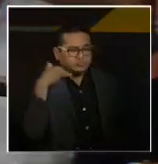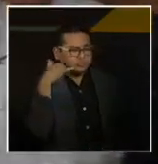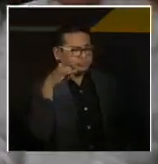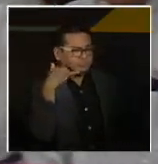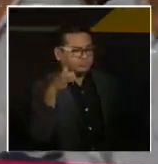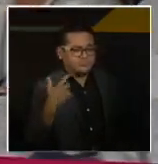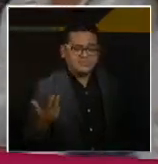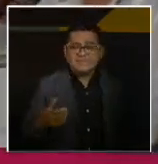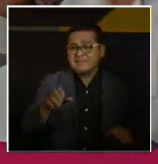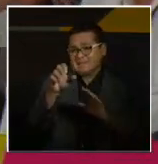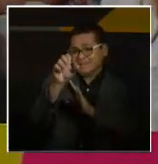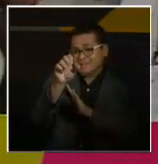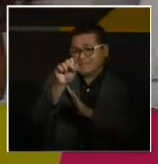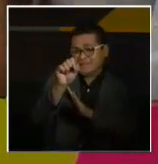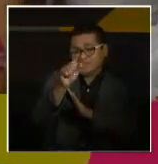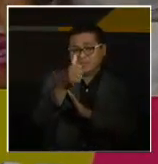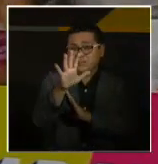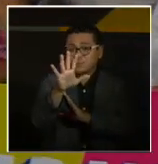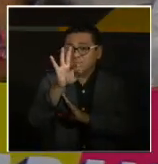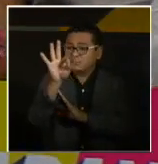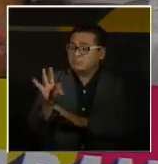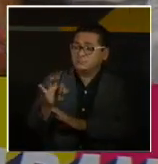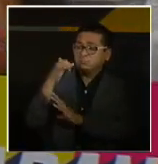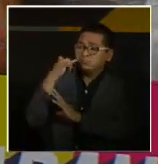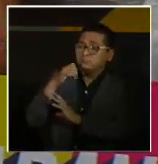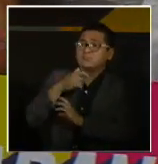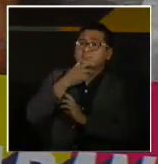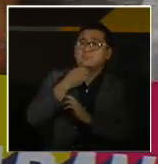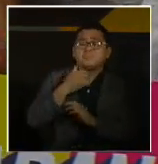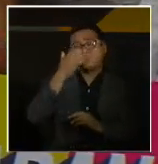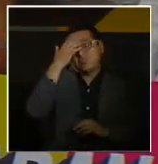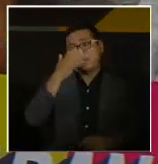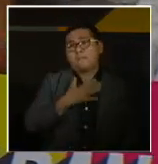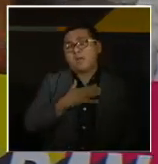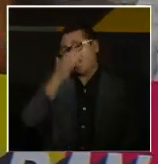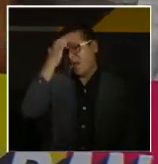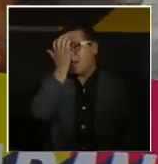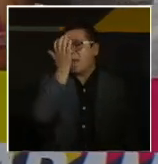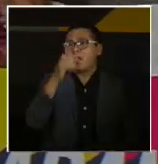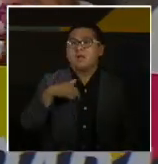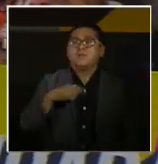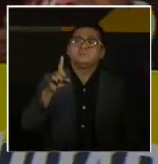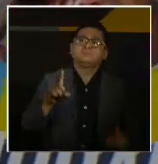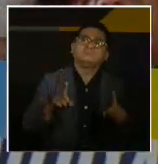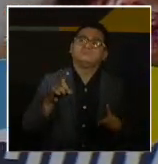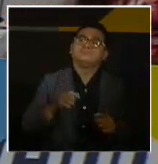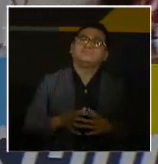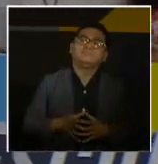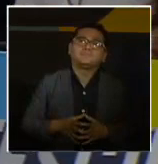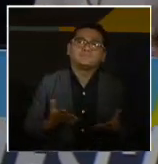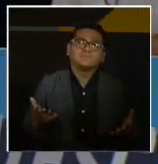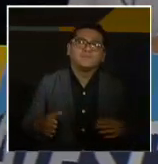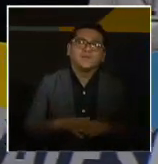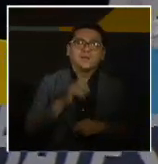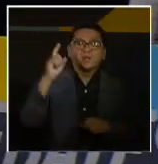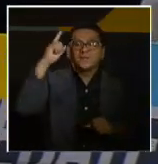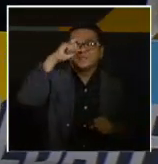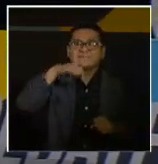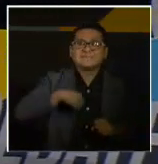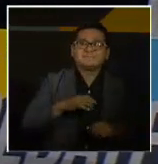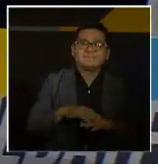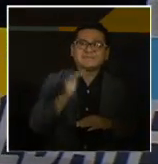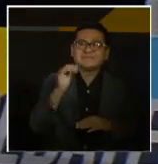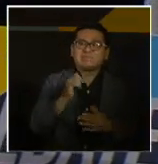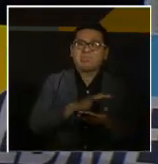Yucatán. El 65% de los yucatecos se autorreconoce como maya. Sin duda, la situación de más